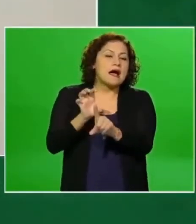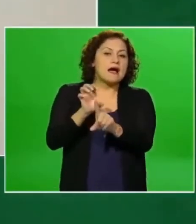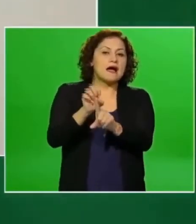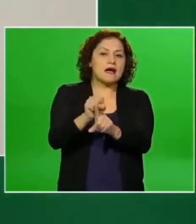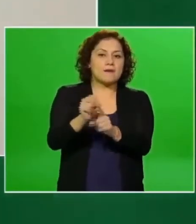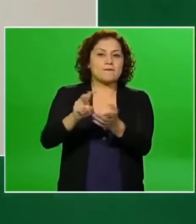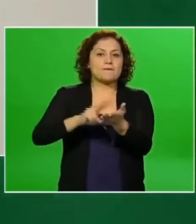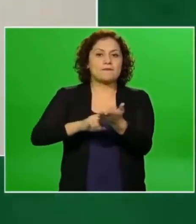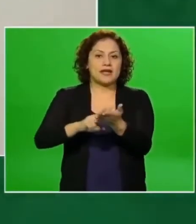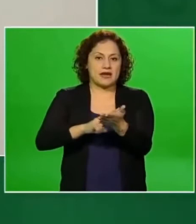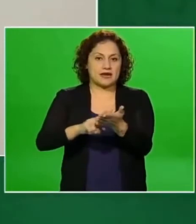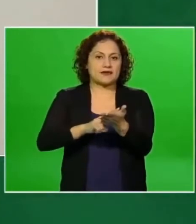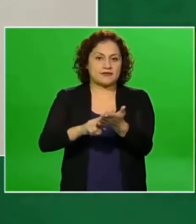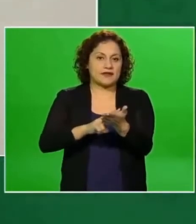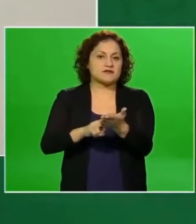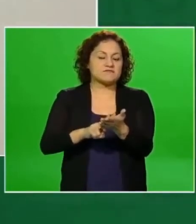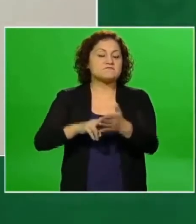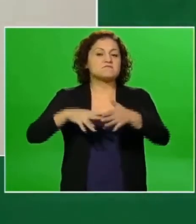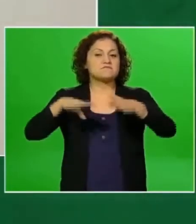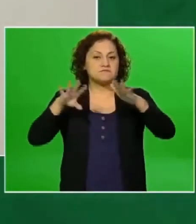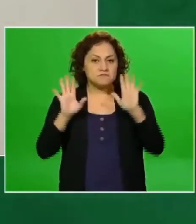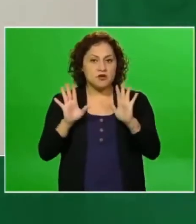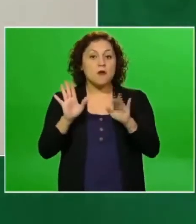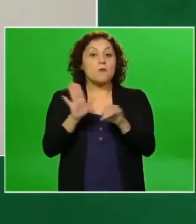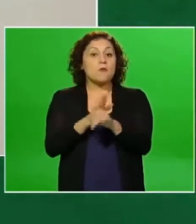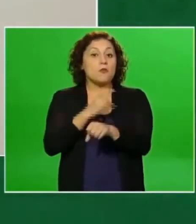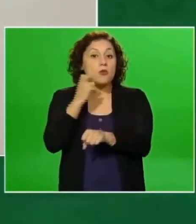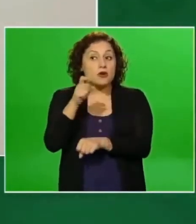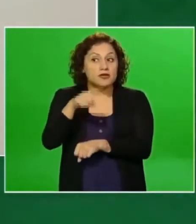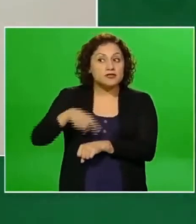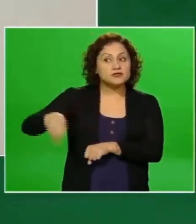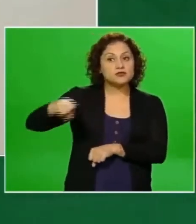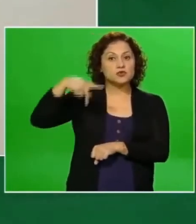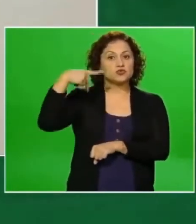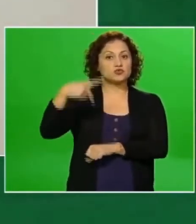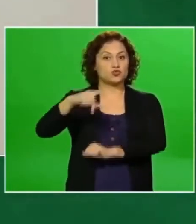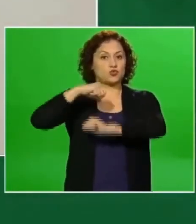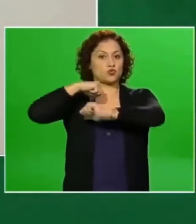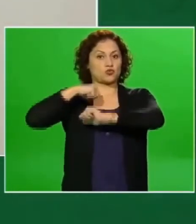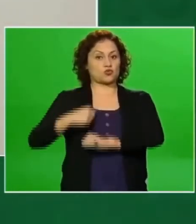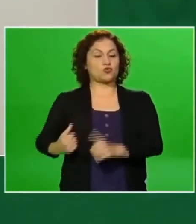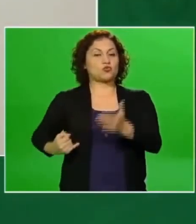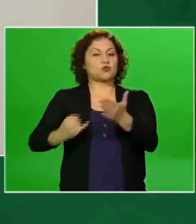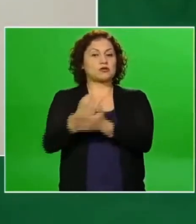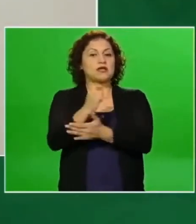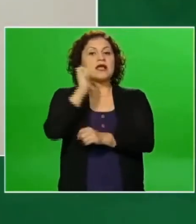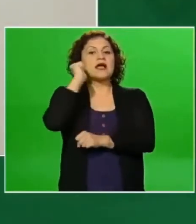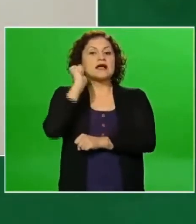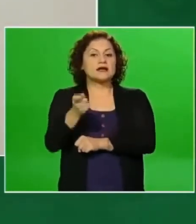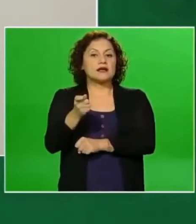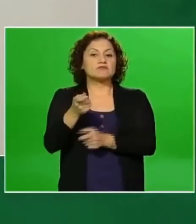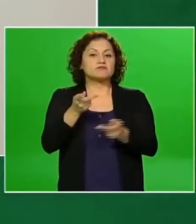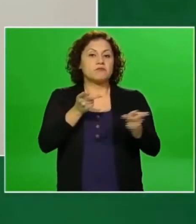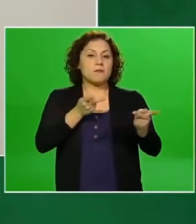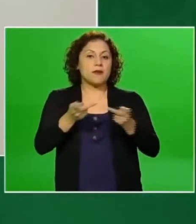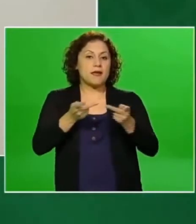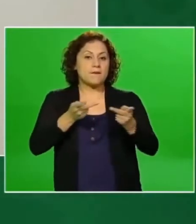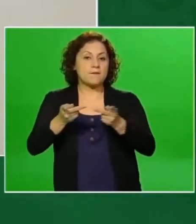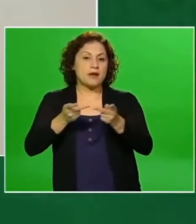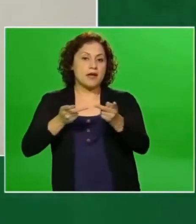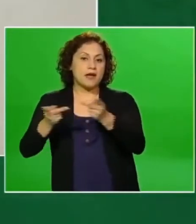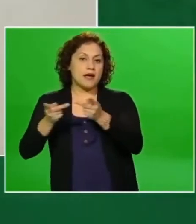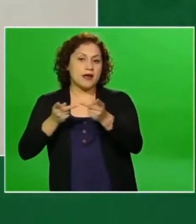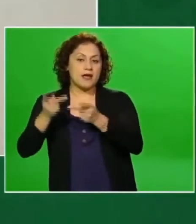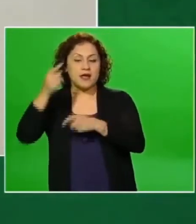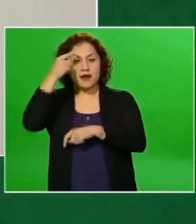un siguiente ciclo. Y se están preparando para, de ser así, y dado que ya no queda mucho tiempo en el calendario